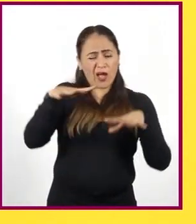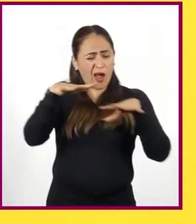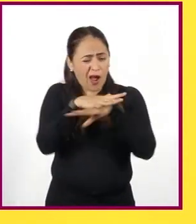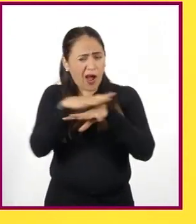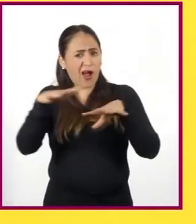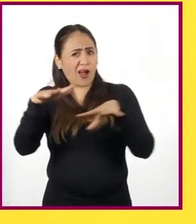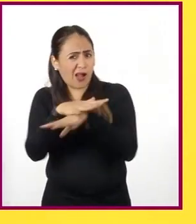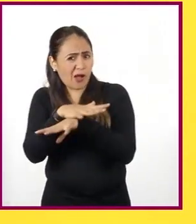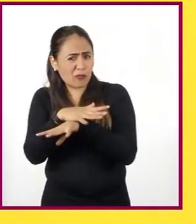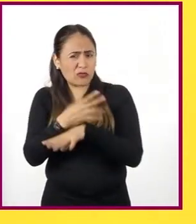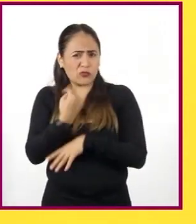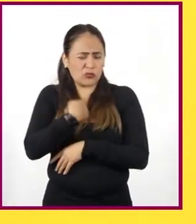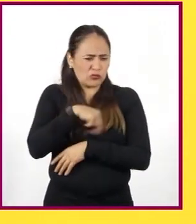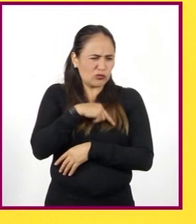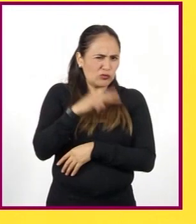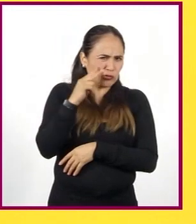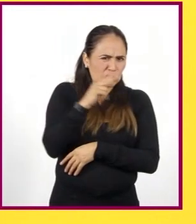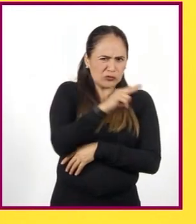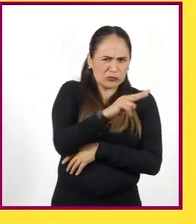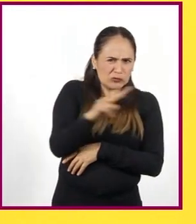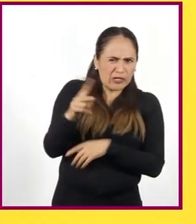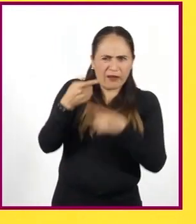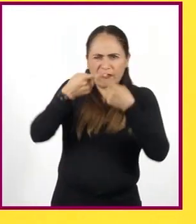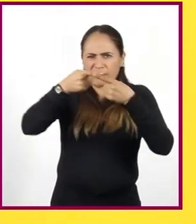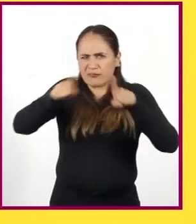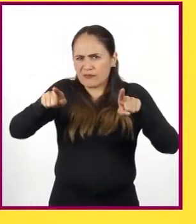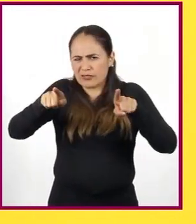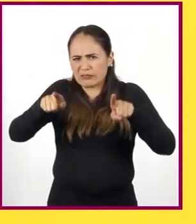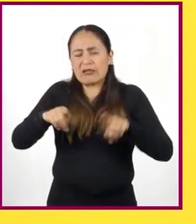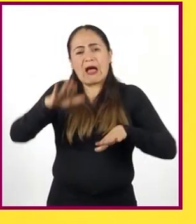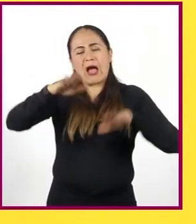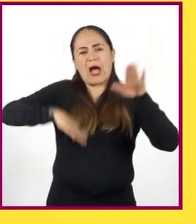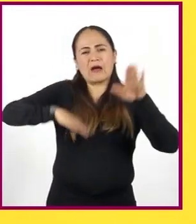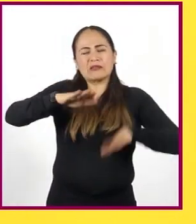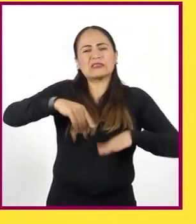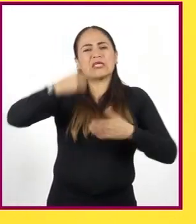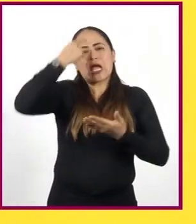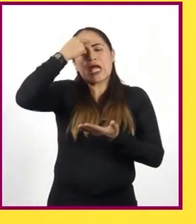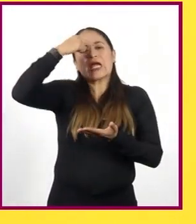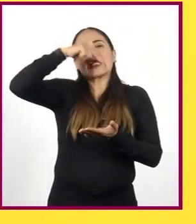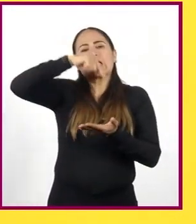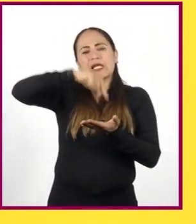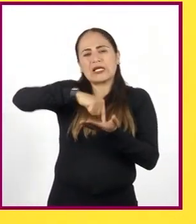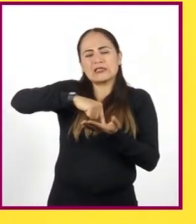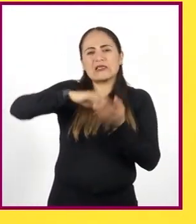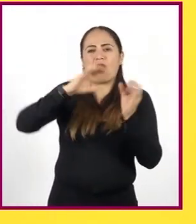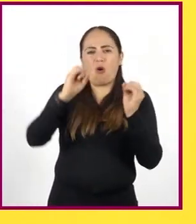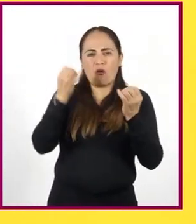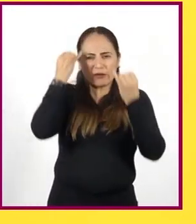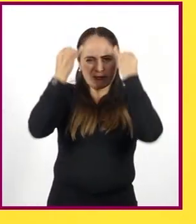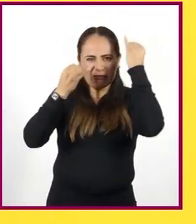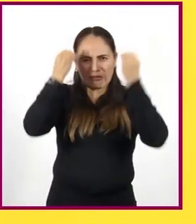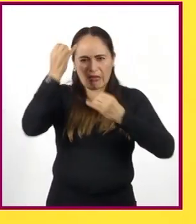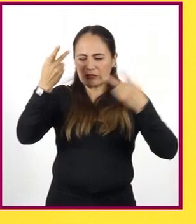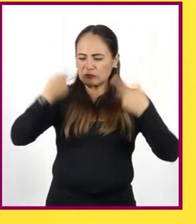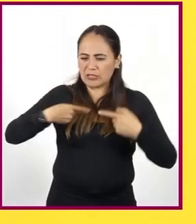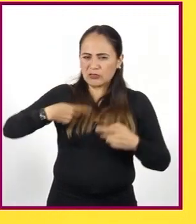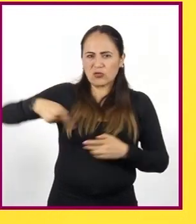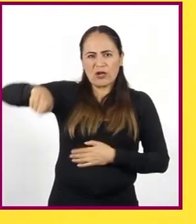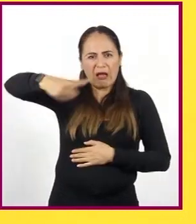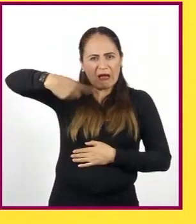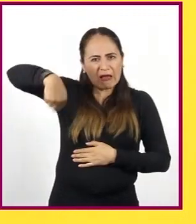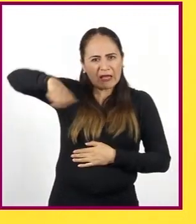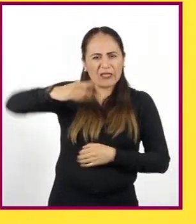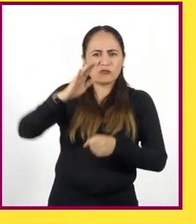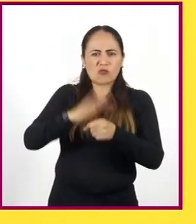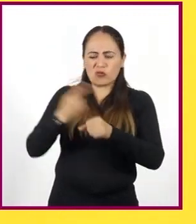que consideramos diferente muchas veces proviene de las creencias e ideas de las personas, porque así fueron